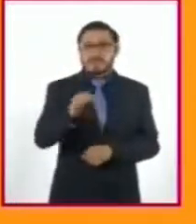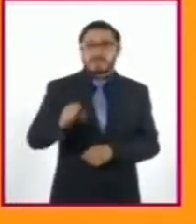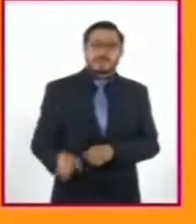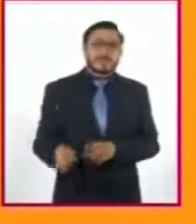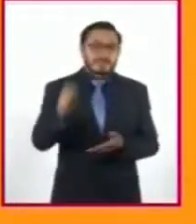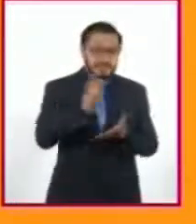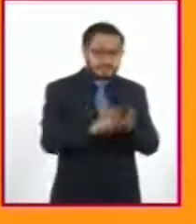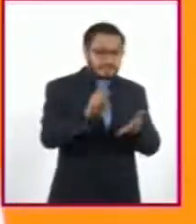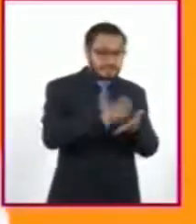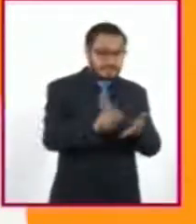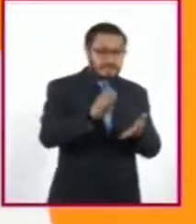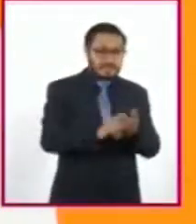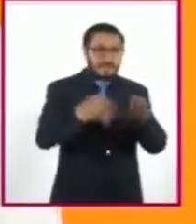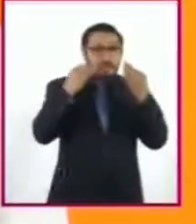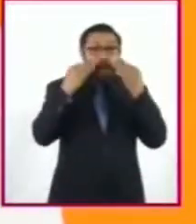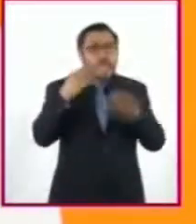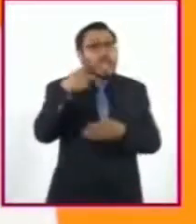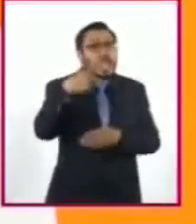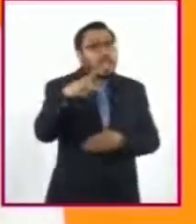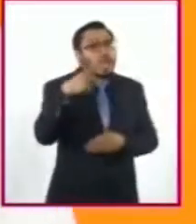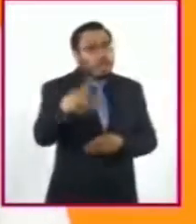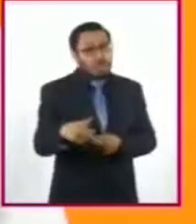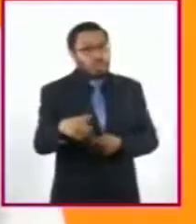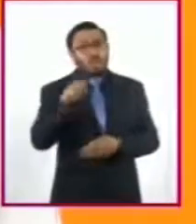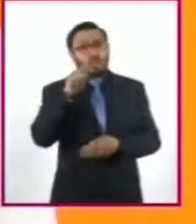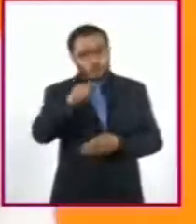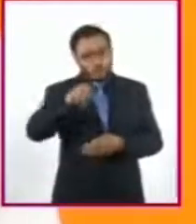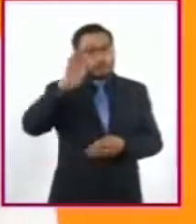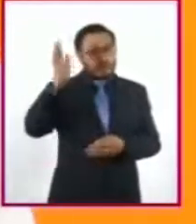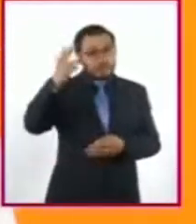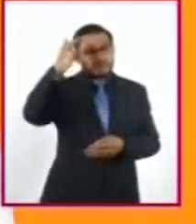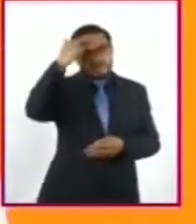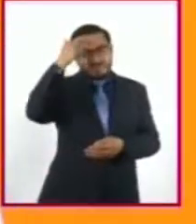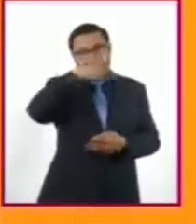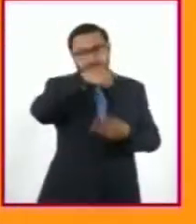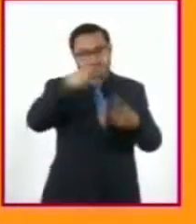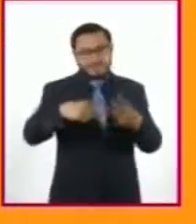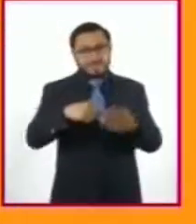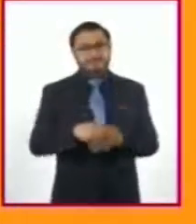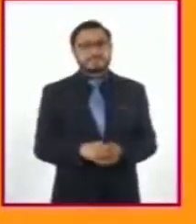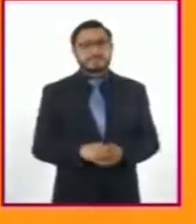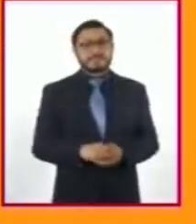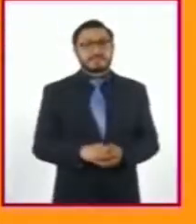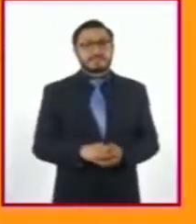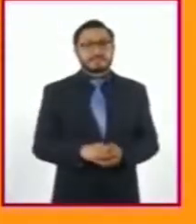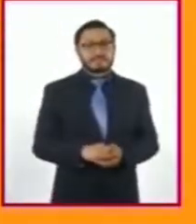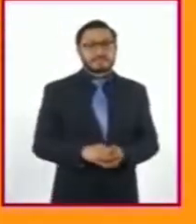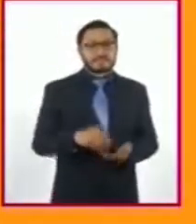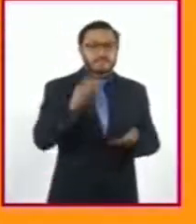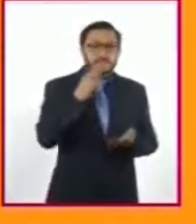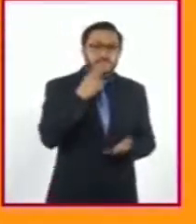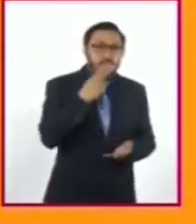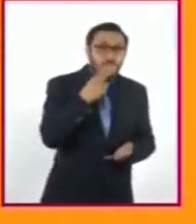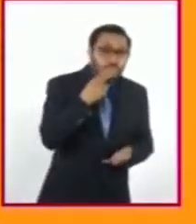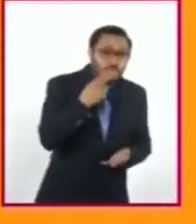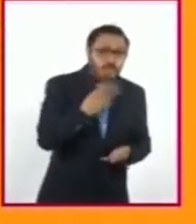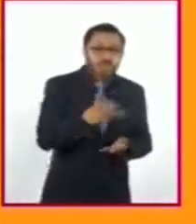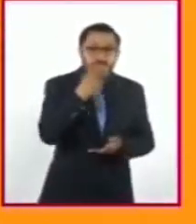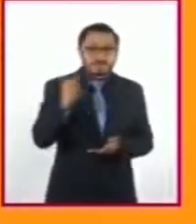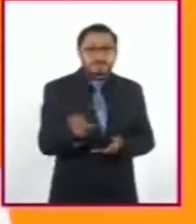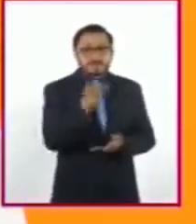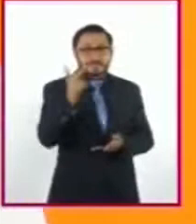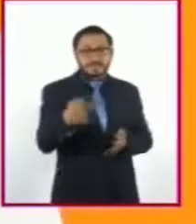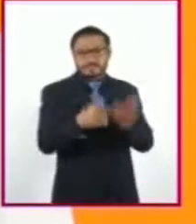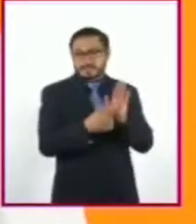redacten su propio testimonio, considerando los 3 escenarios. Apóyense de las siguientes preguntas